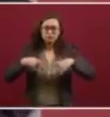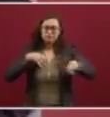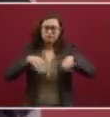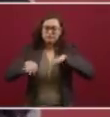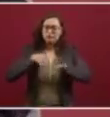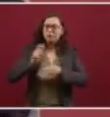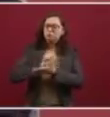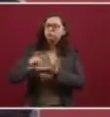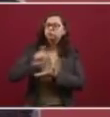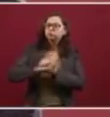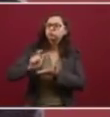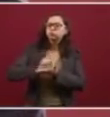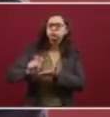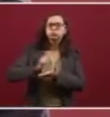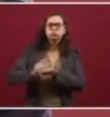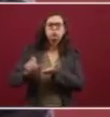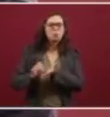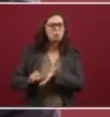una cantidad